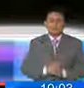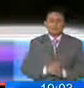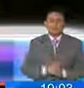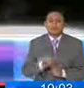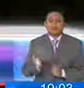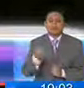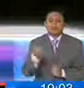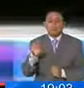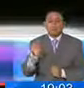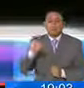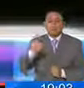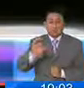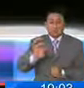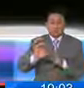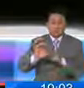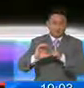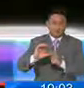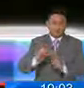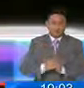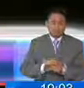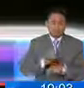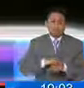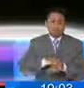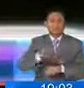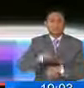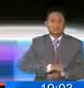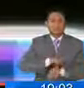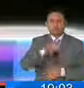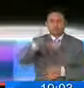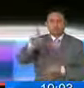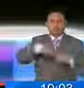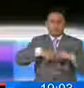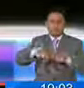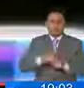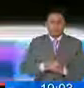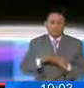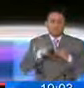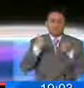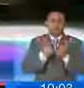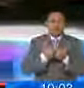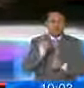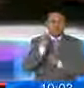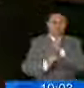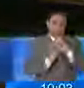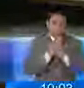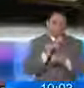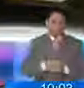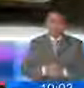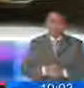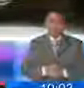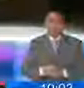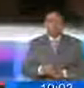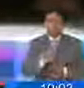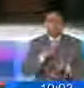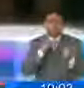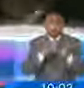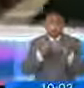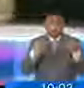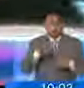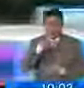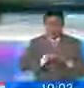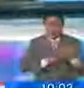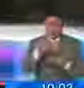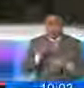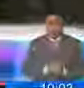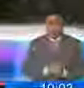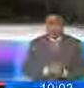los valores que reciben por el transporte los asambleístas del exterior. Tras aprobar estas reformas, la sesión de clausura con